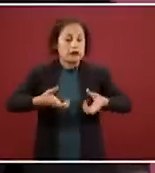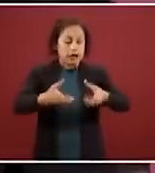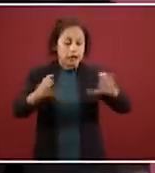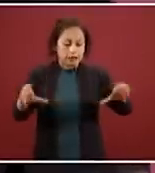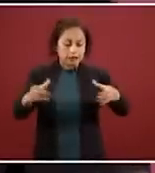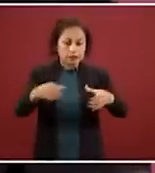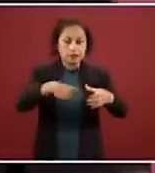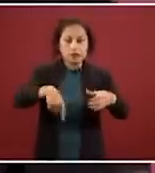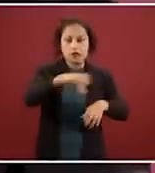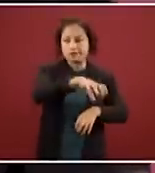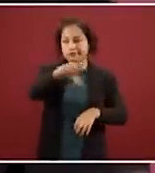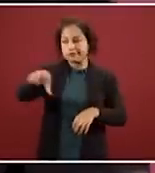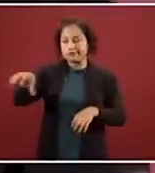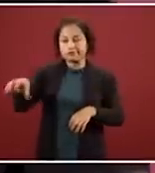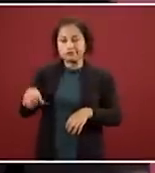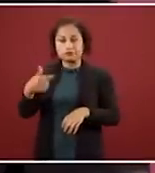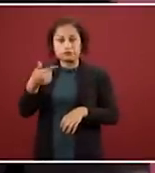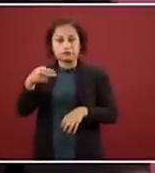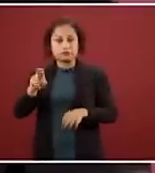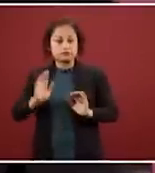comunidades, en las colonias.